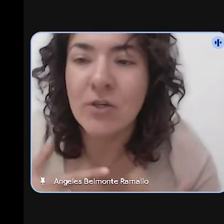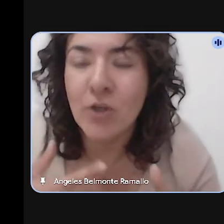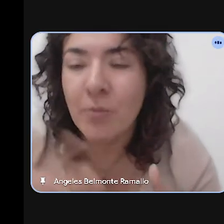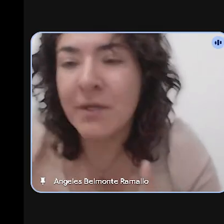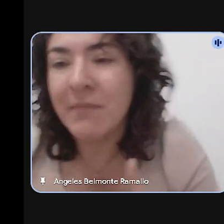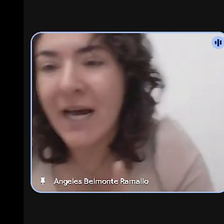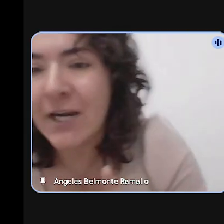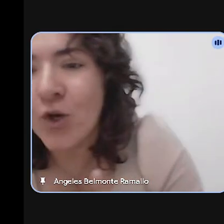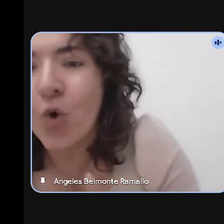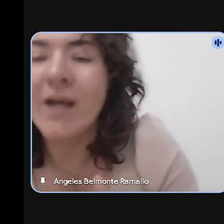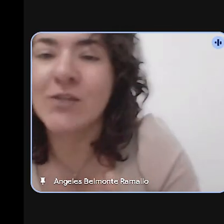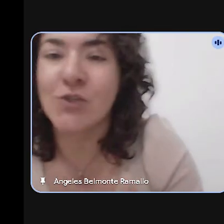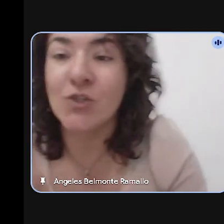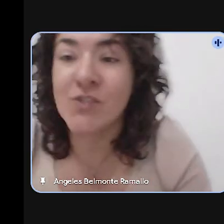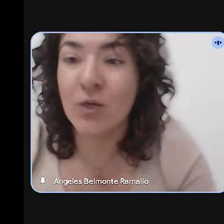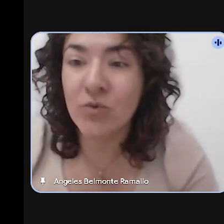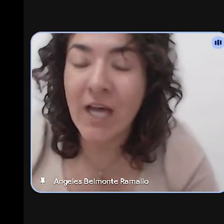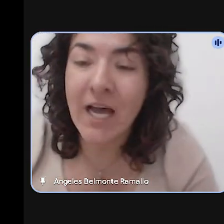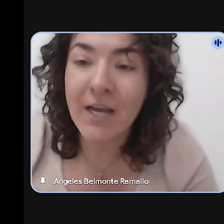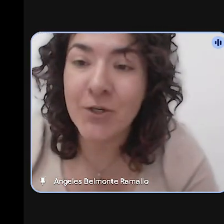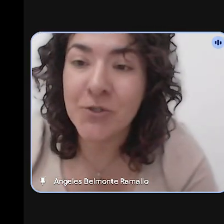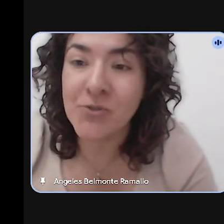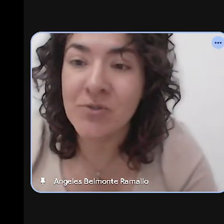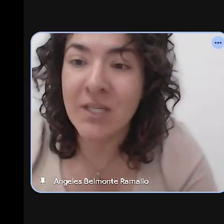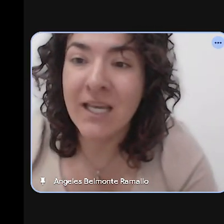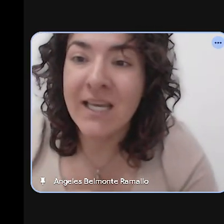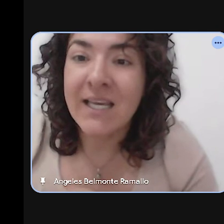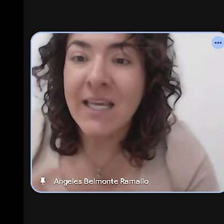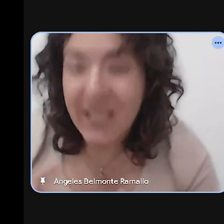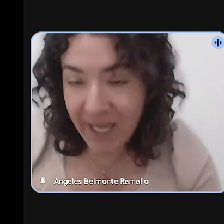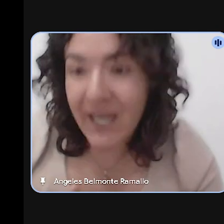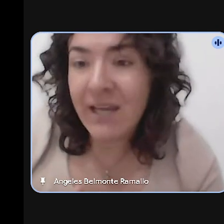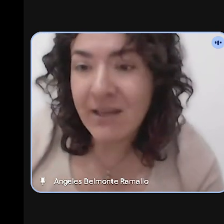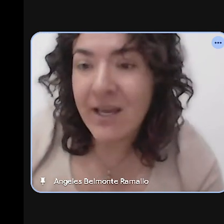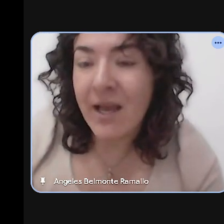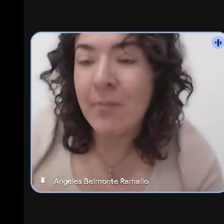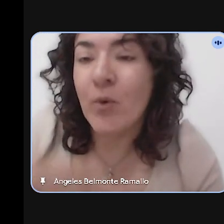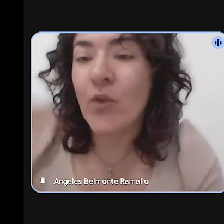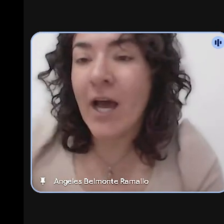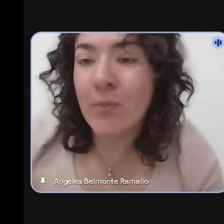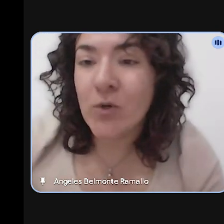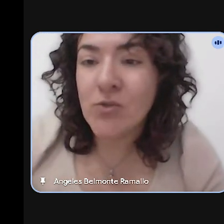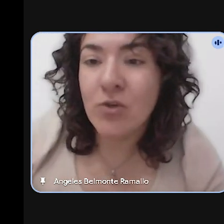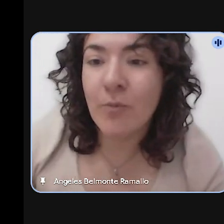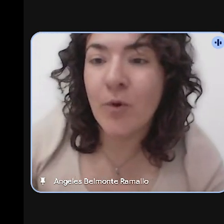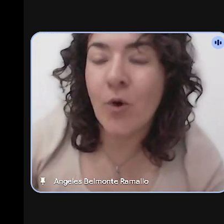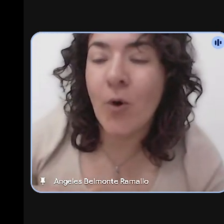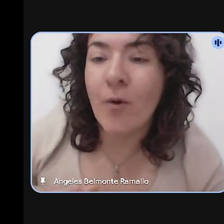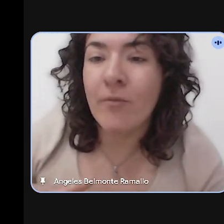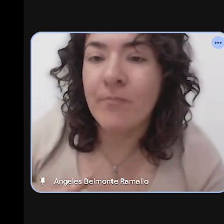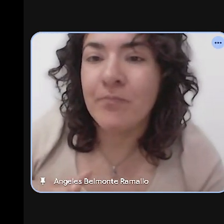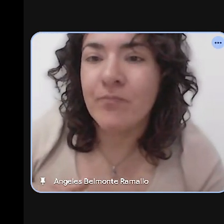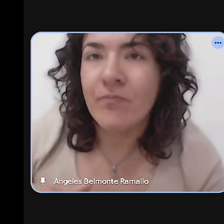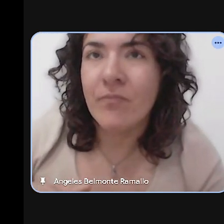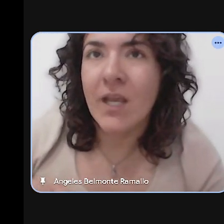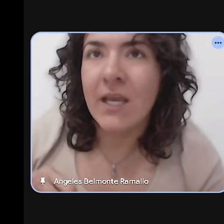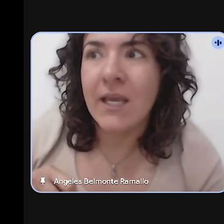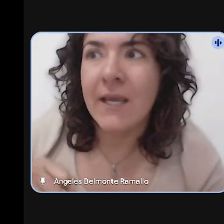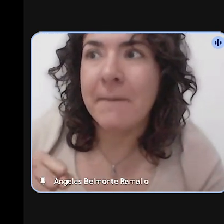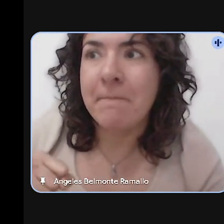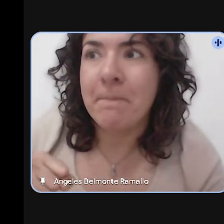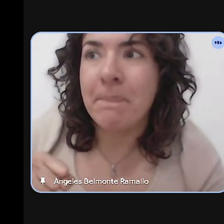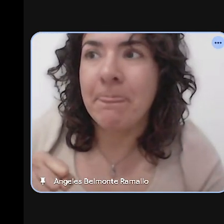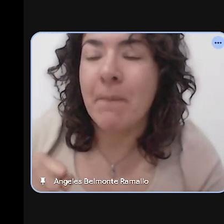cuáles son los primarios, cuáles son los secundarios, y que podamos como